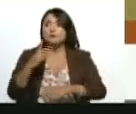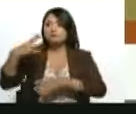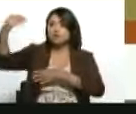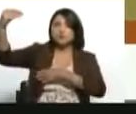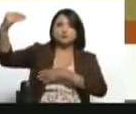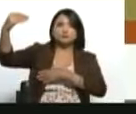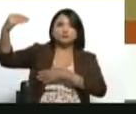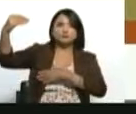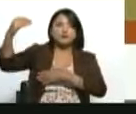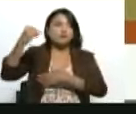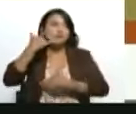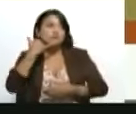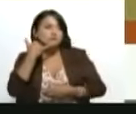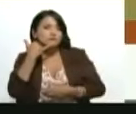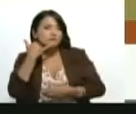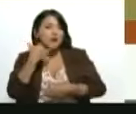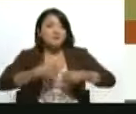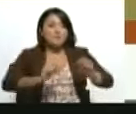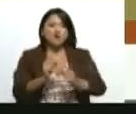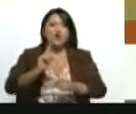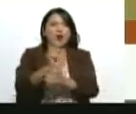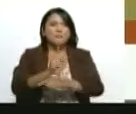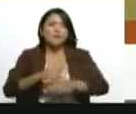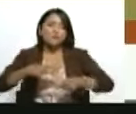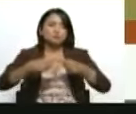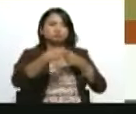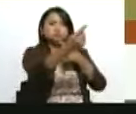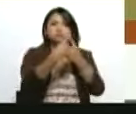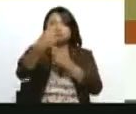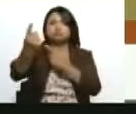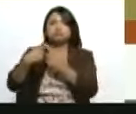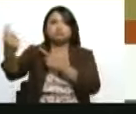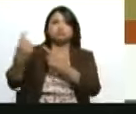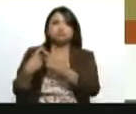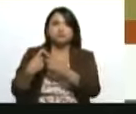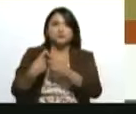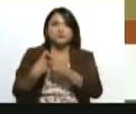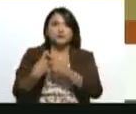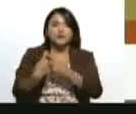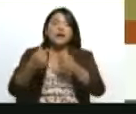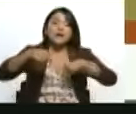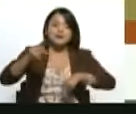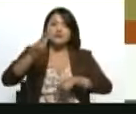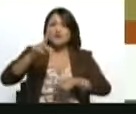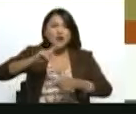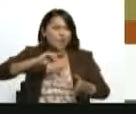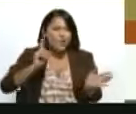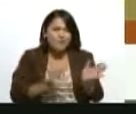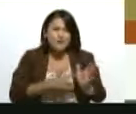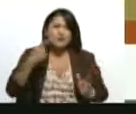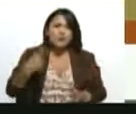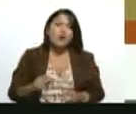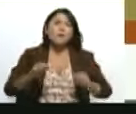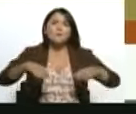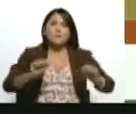va la señal de teléfono y ahí está la moto. No hay lugar en Venezuela donde no haya motorizados y motorizadas, y